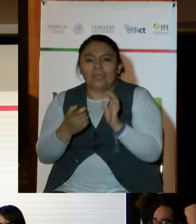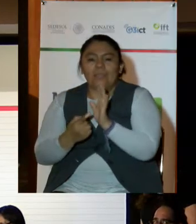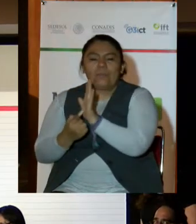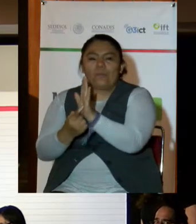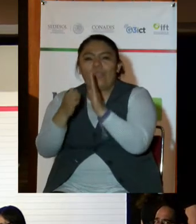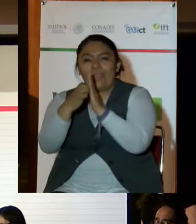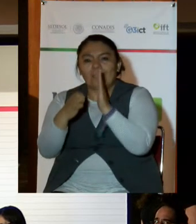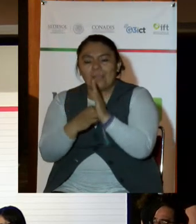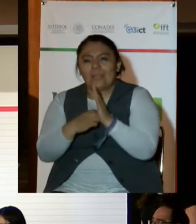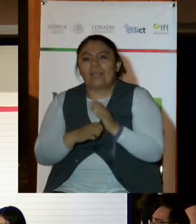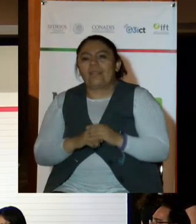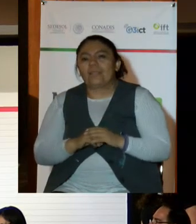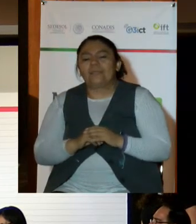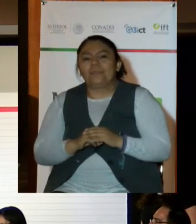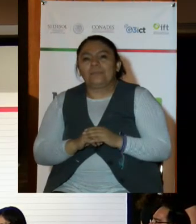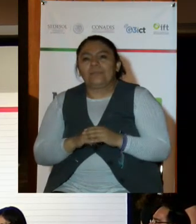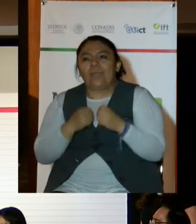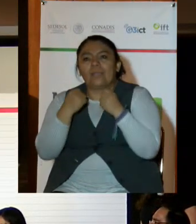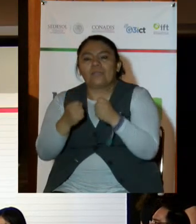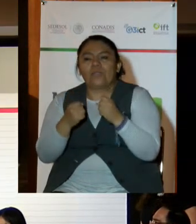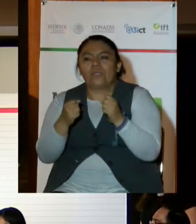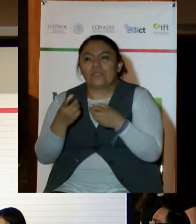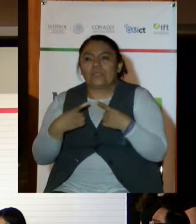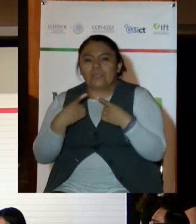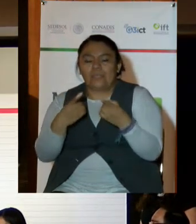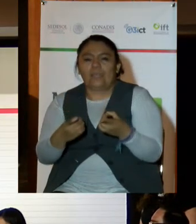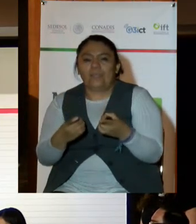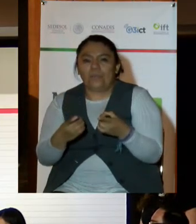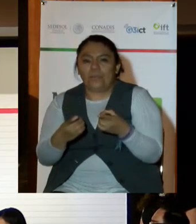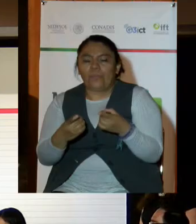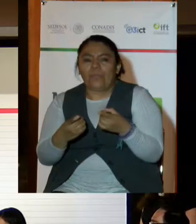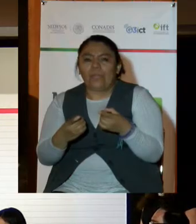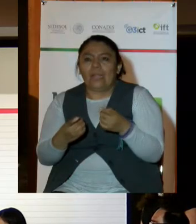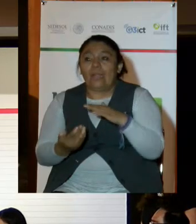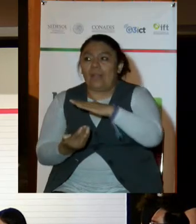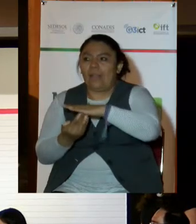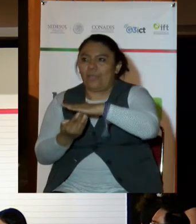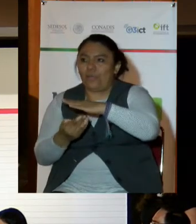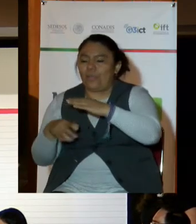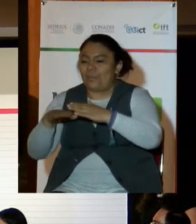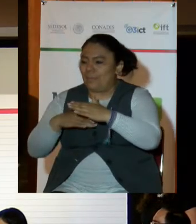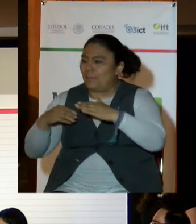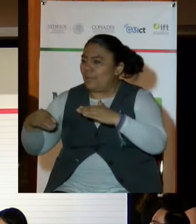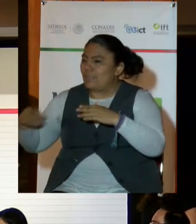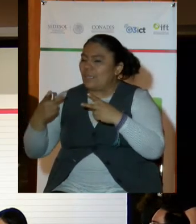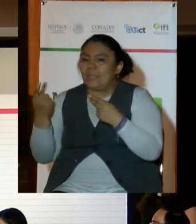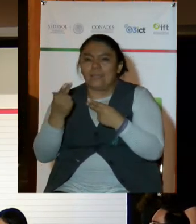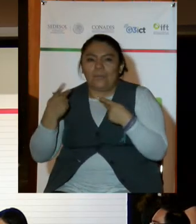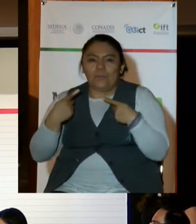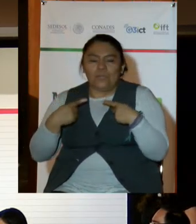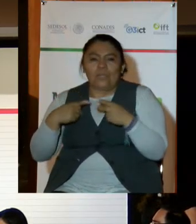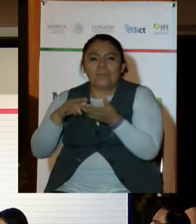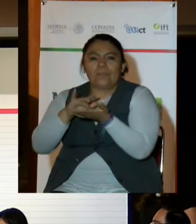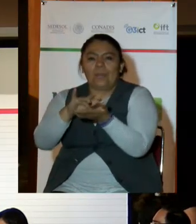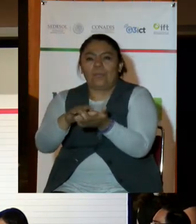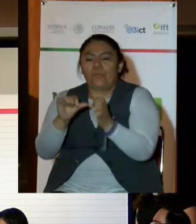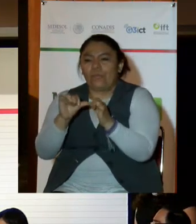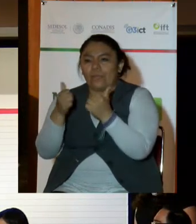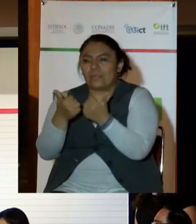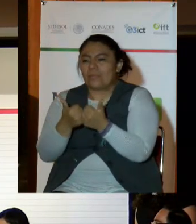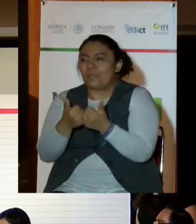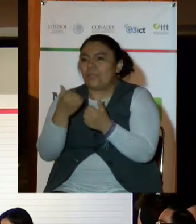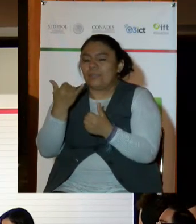no lo son. Para eso hemos tenido el acompañamiento de expertos internacionales. James, desde hace ya algún tiempo, ha venido comentando